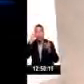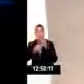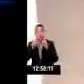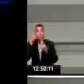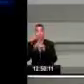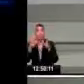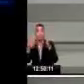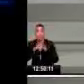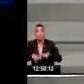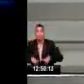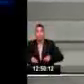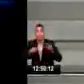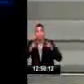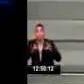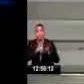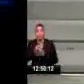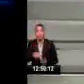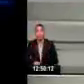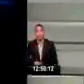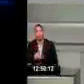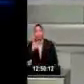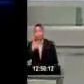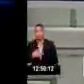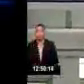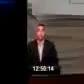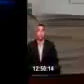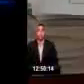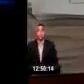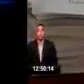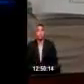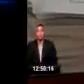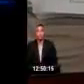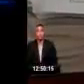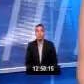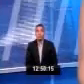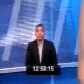la lucha contra la corrupción y el uso de armas. Karen Haro, TS Televisión.